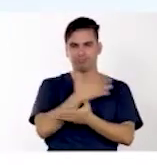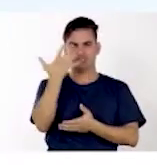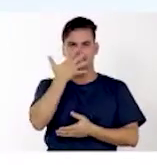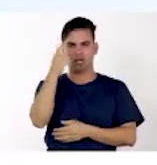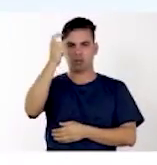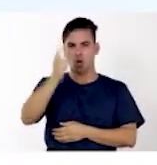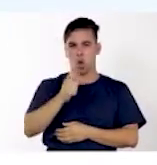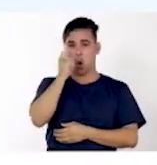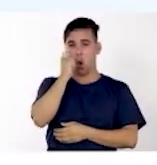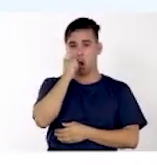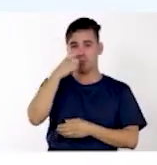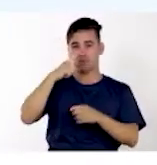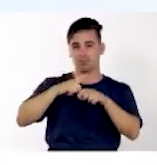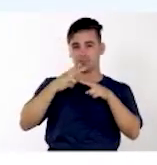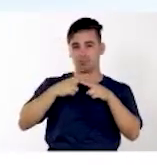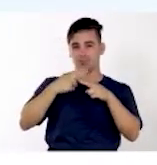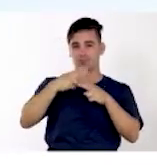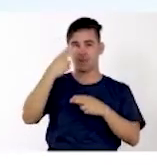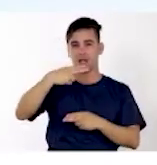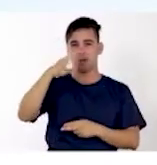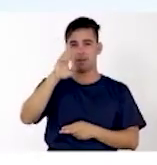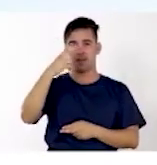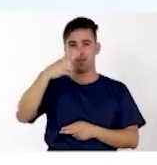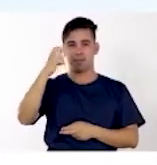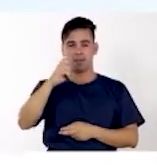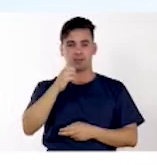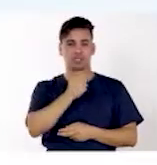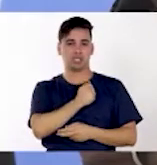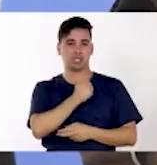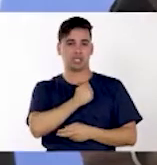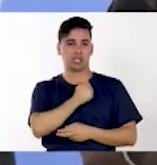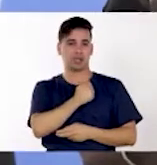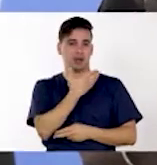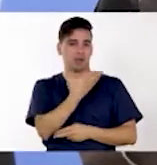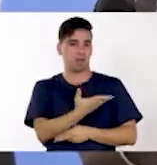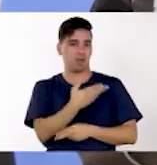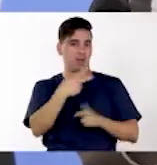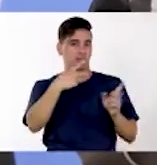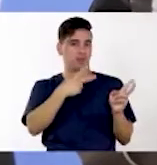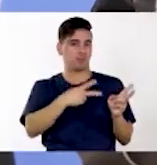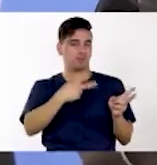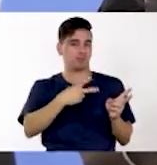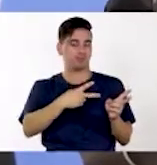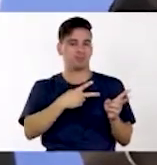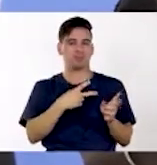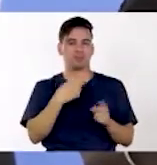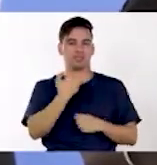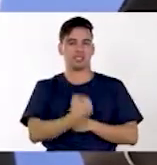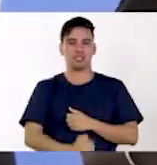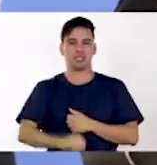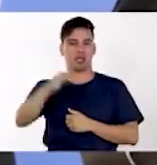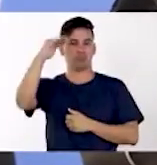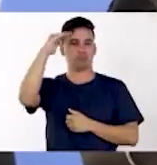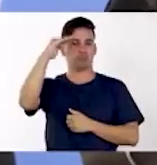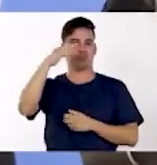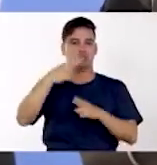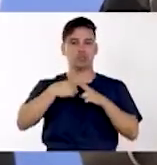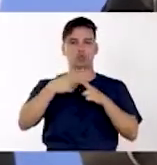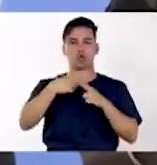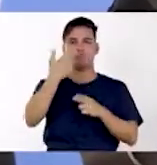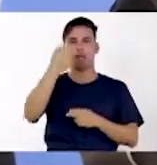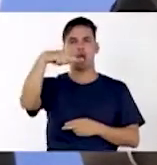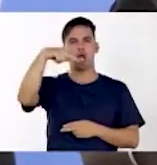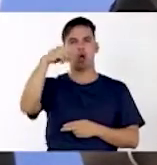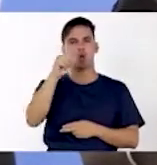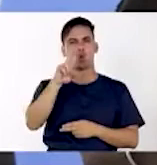aquí a la mayor de las hijas, Angustia. Y vamos después en esa lectura, vamos a ver por qué